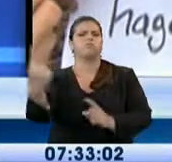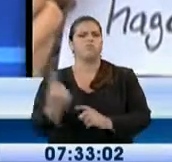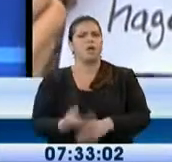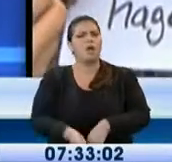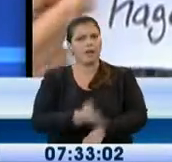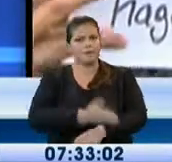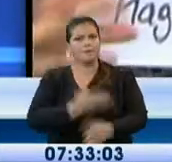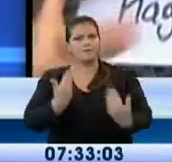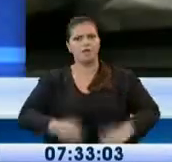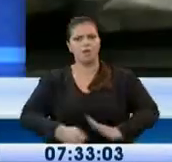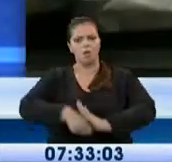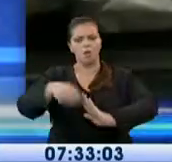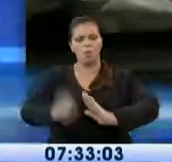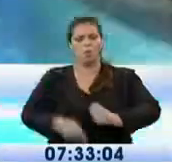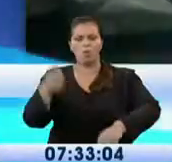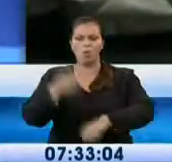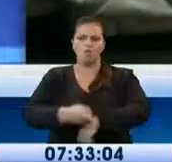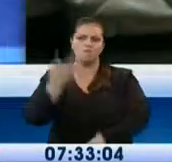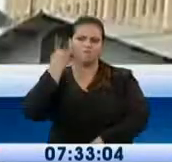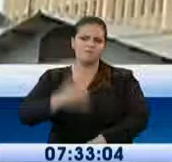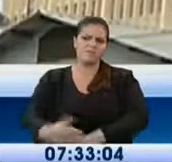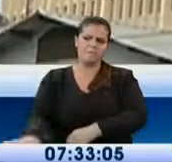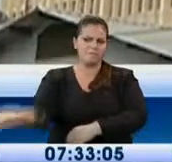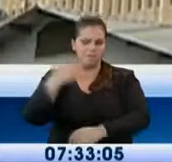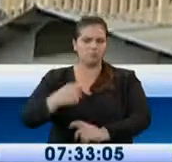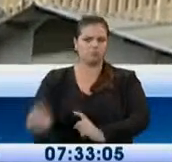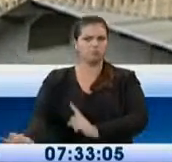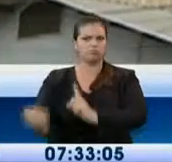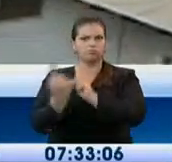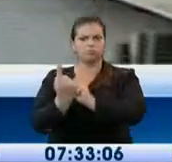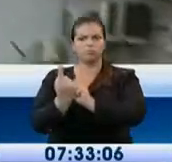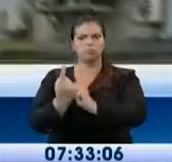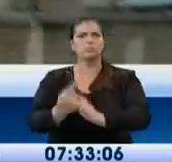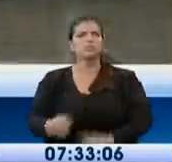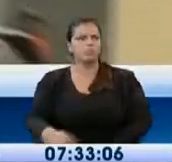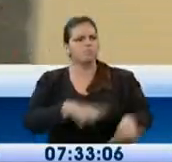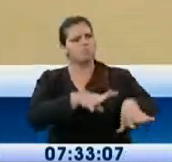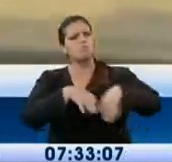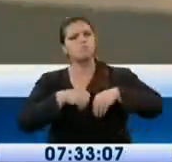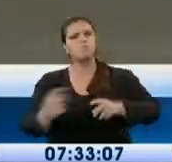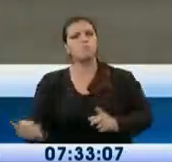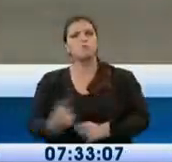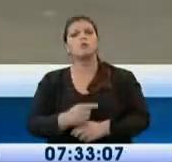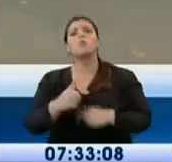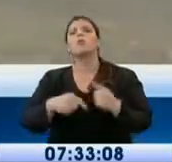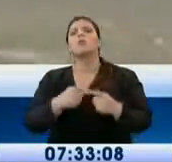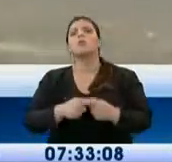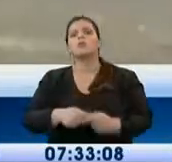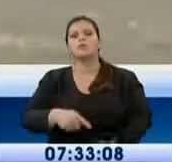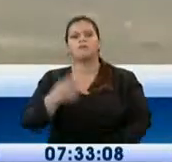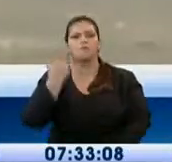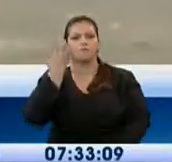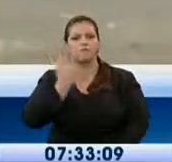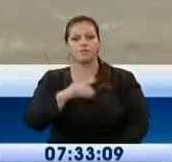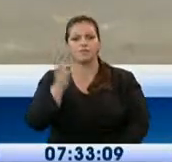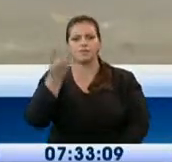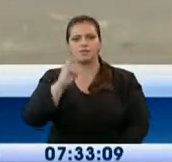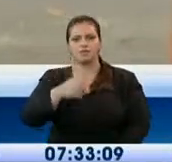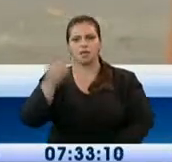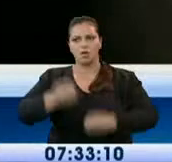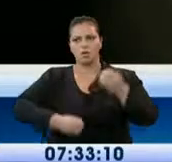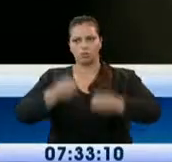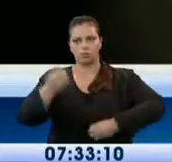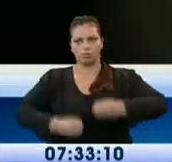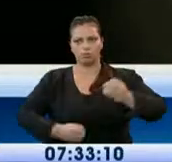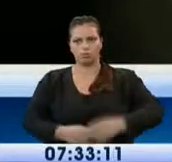audiencia es para el 16 de octubre. Por lo pronto, los familiares de la fallecida avanzan con el trámite para darle sepultura a